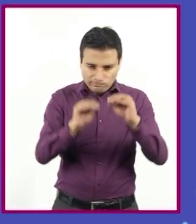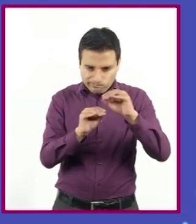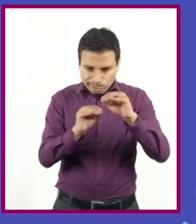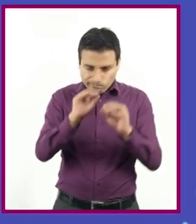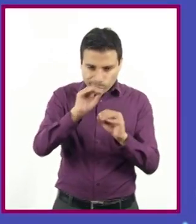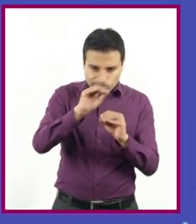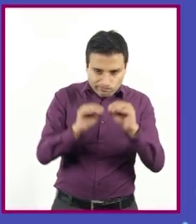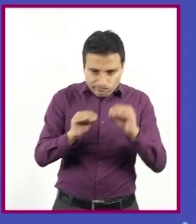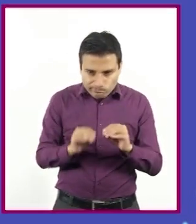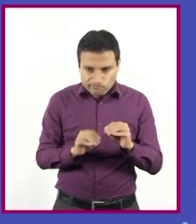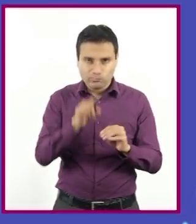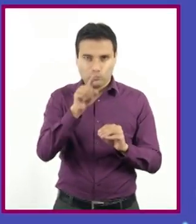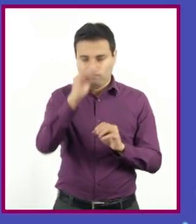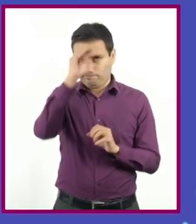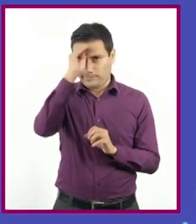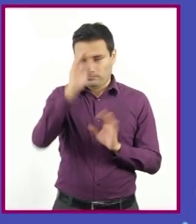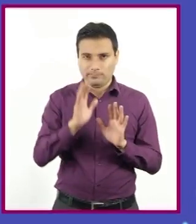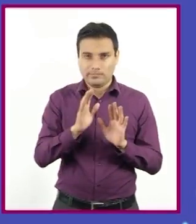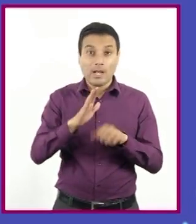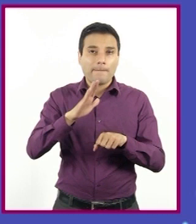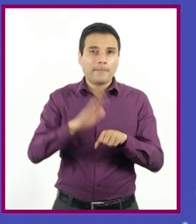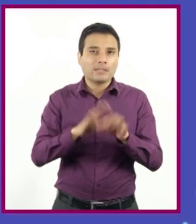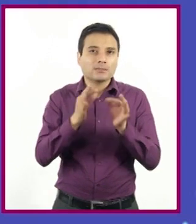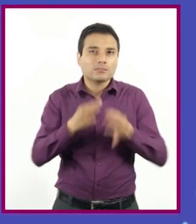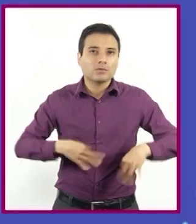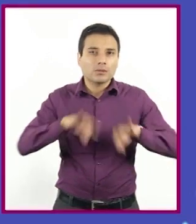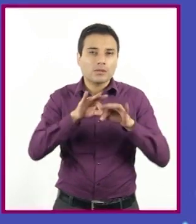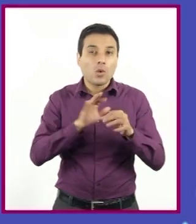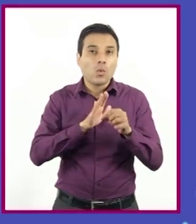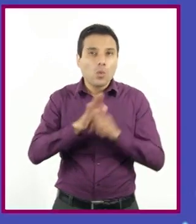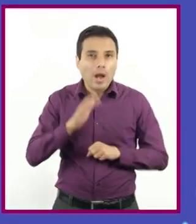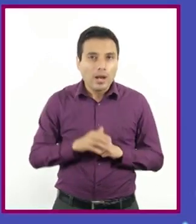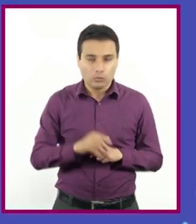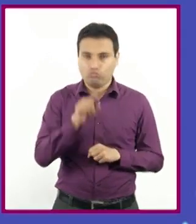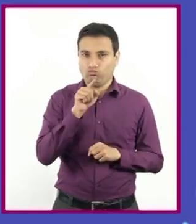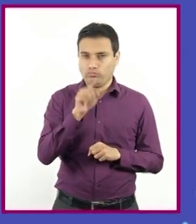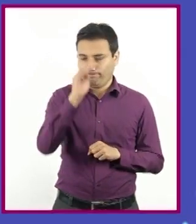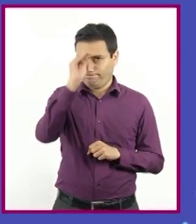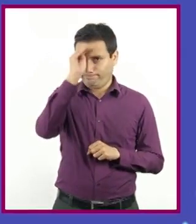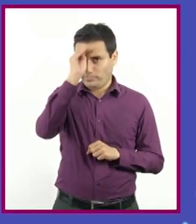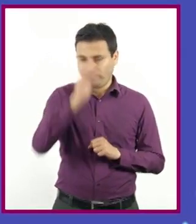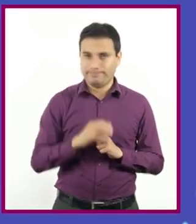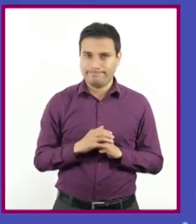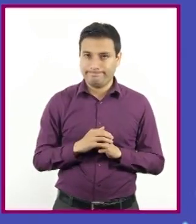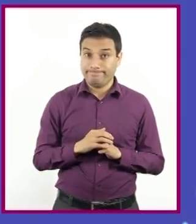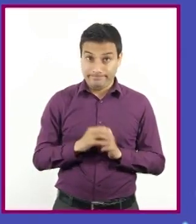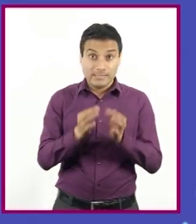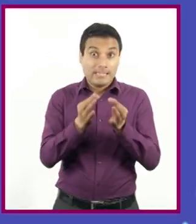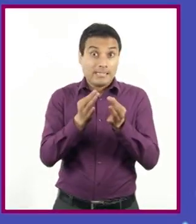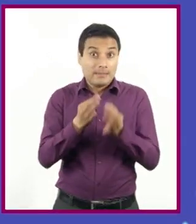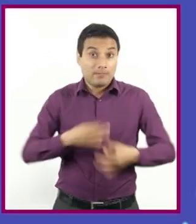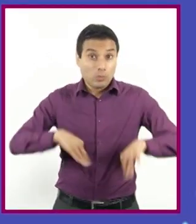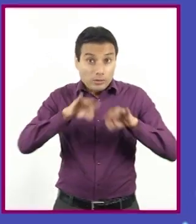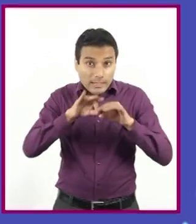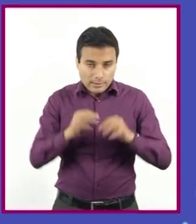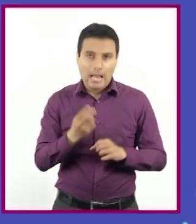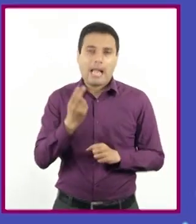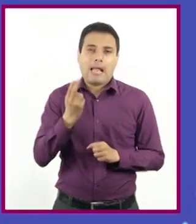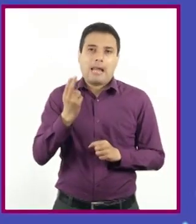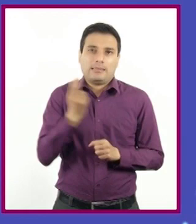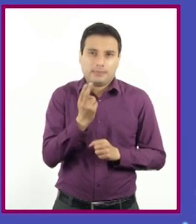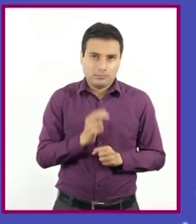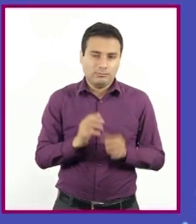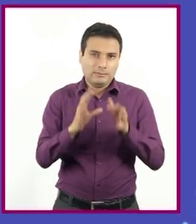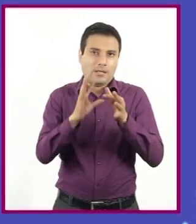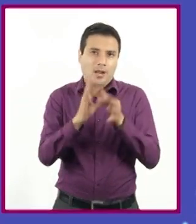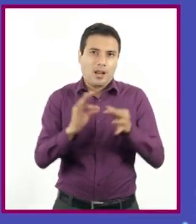información más relevante, pues esta deberá ocupar más tiempo del programa y aparecer antes que